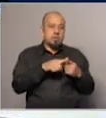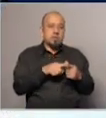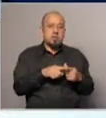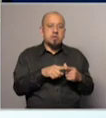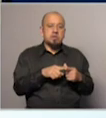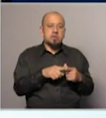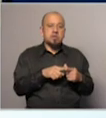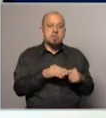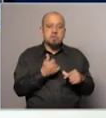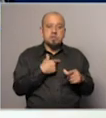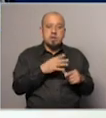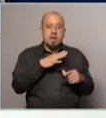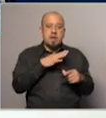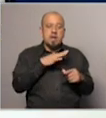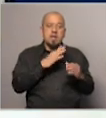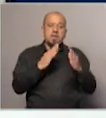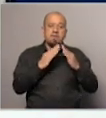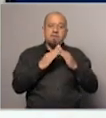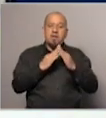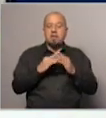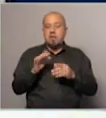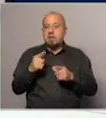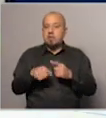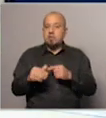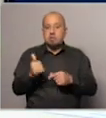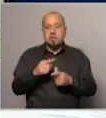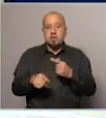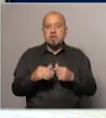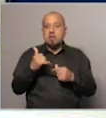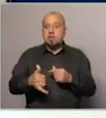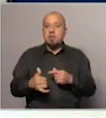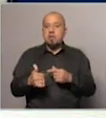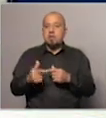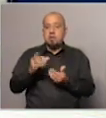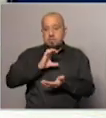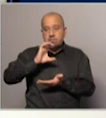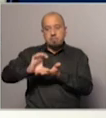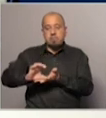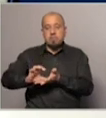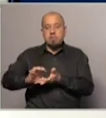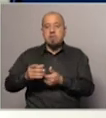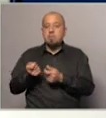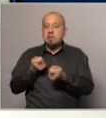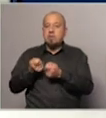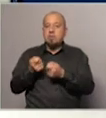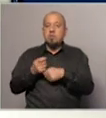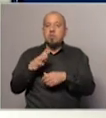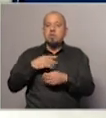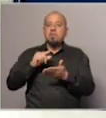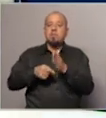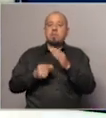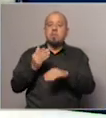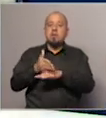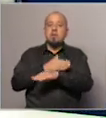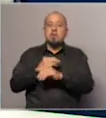insistimos hay viviendas de arrastre que ya tenían que haber tenido el crédito esperemos que se cumplan que firmen antes